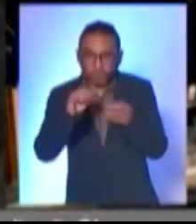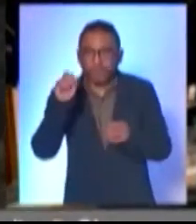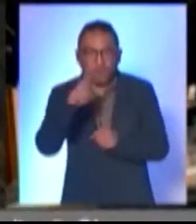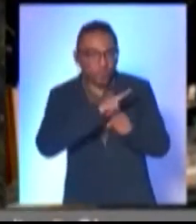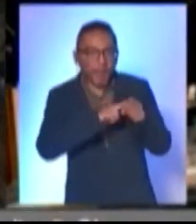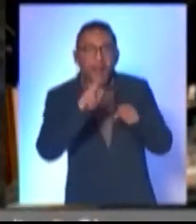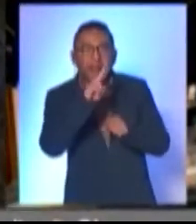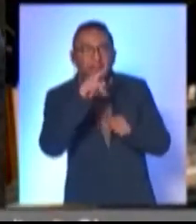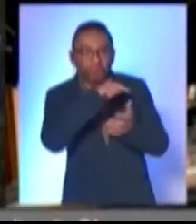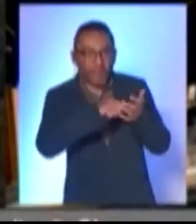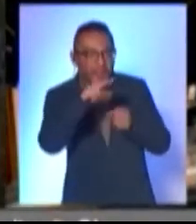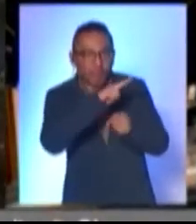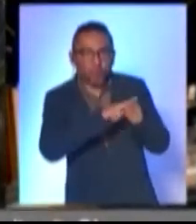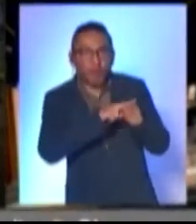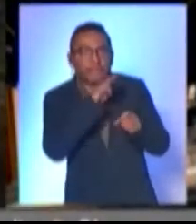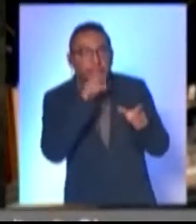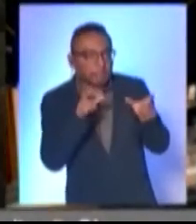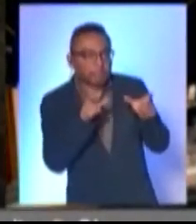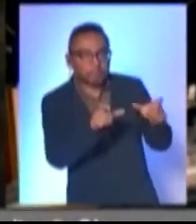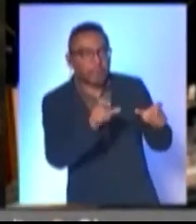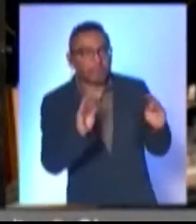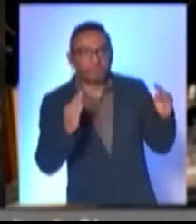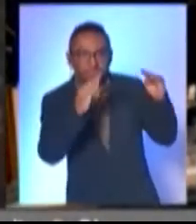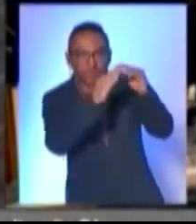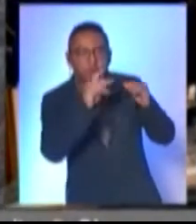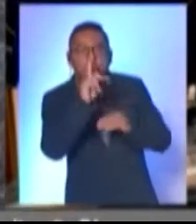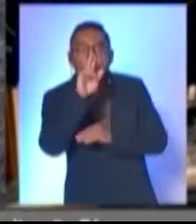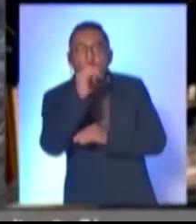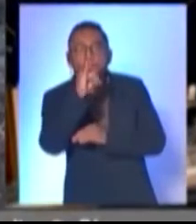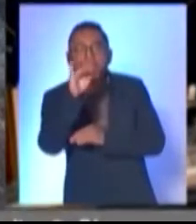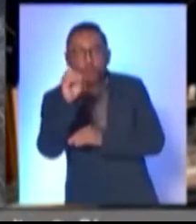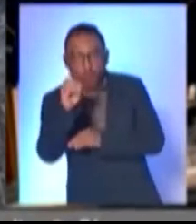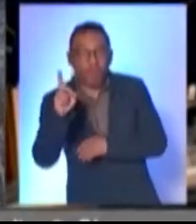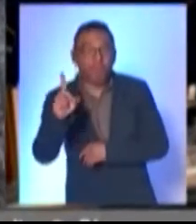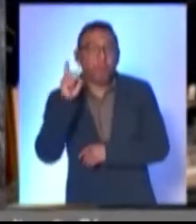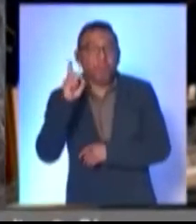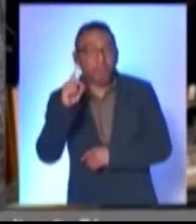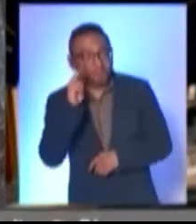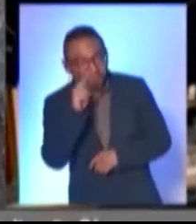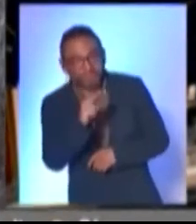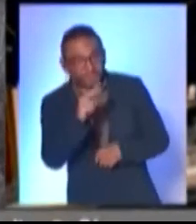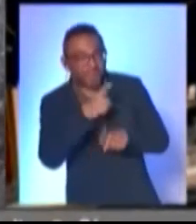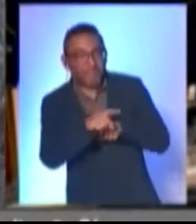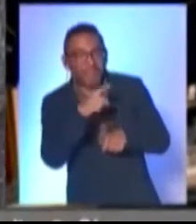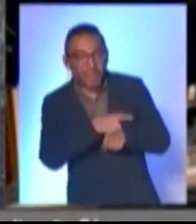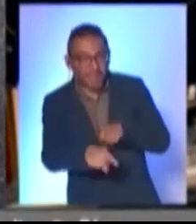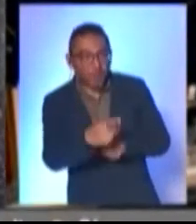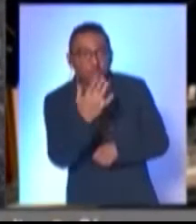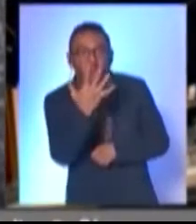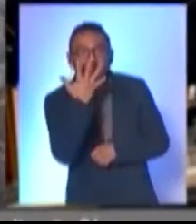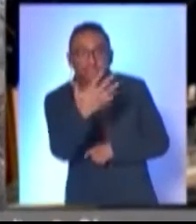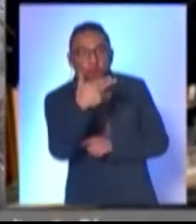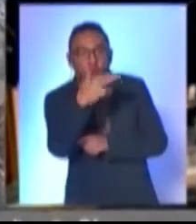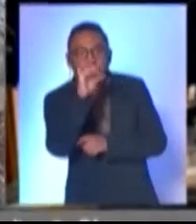natural protegida en el Parque Estatal Cerro del Punguato el domingo pasado resultó en un daño de 55 hectáreas. Se